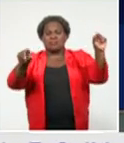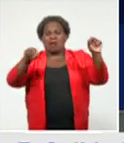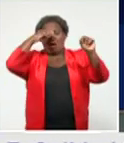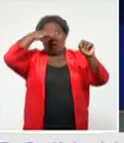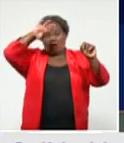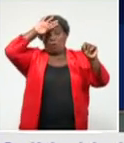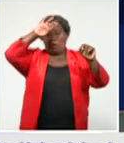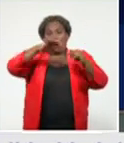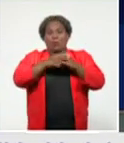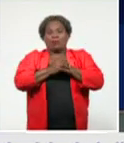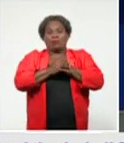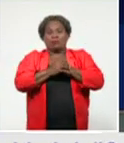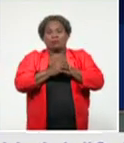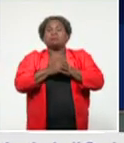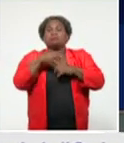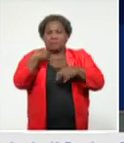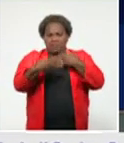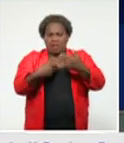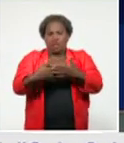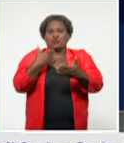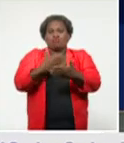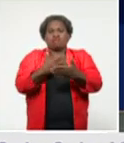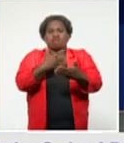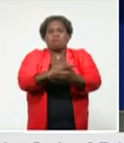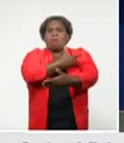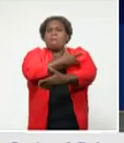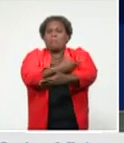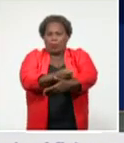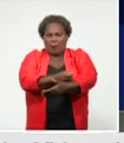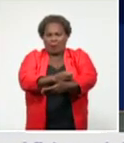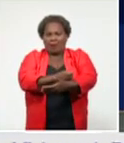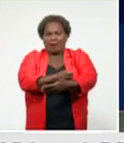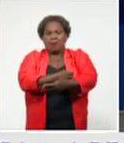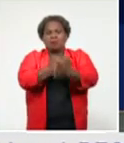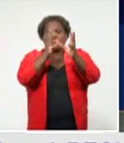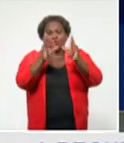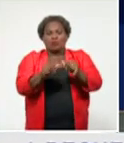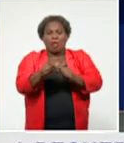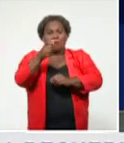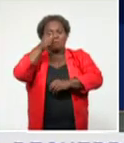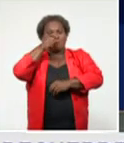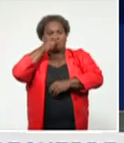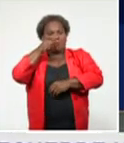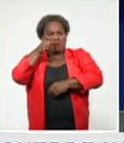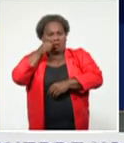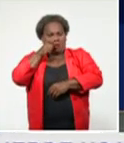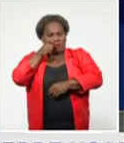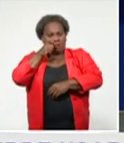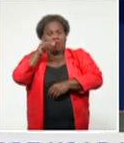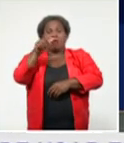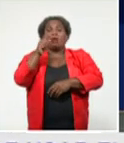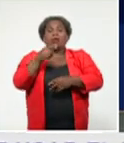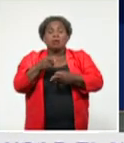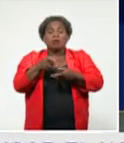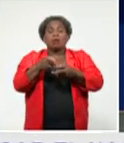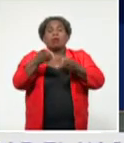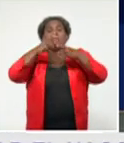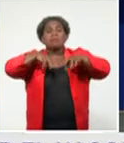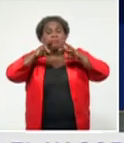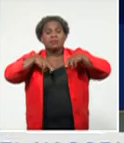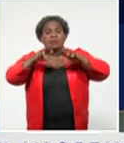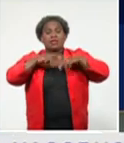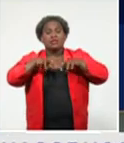con muestras procesadas como resultado de la vigilancia y de algunos estudios epidemiológicos que se